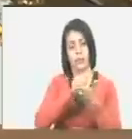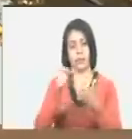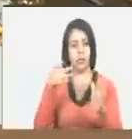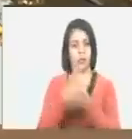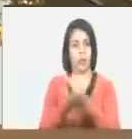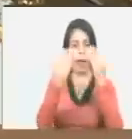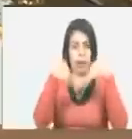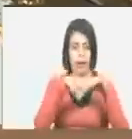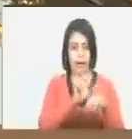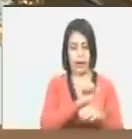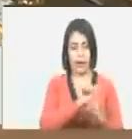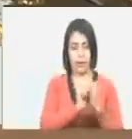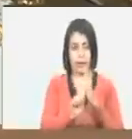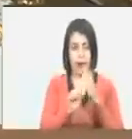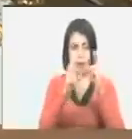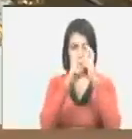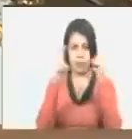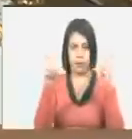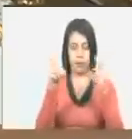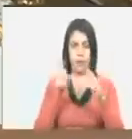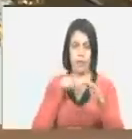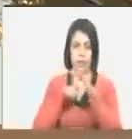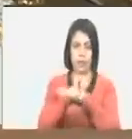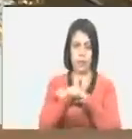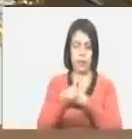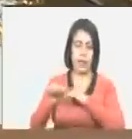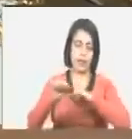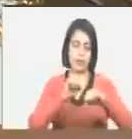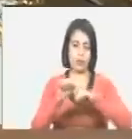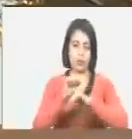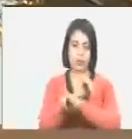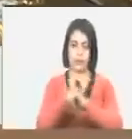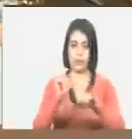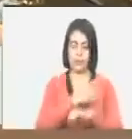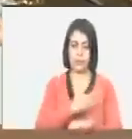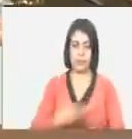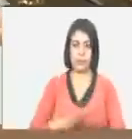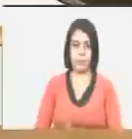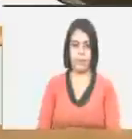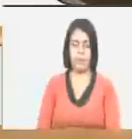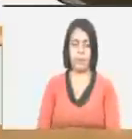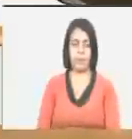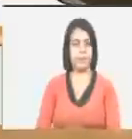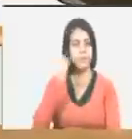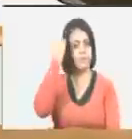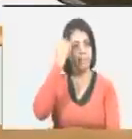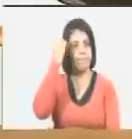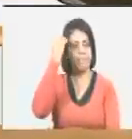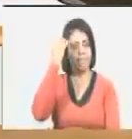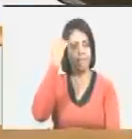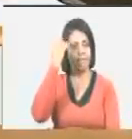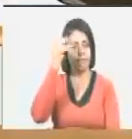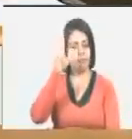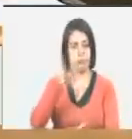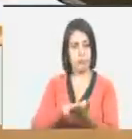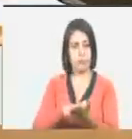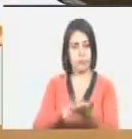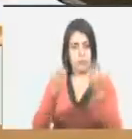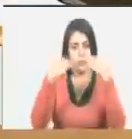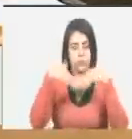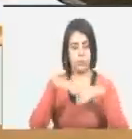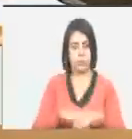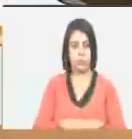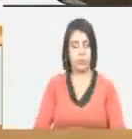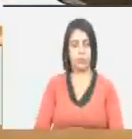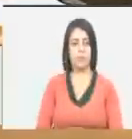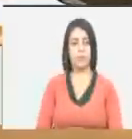la siguiente manera: epígrafe, acceso a la acción. Es todo, señor presidente. En consideración, aprobado. Siguiente.